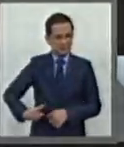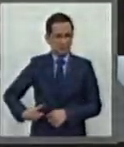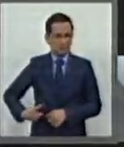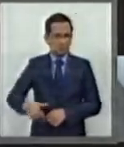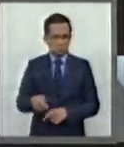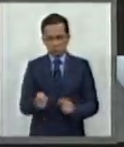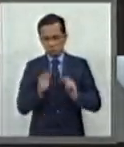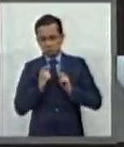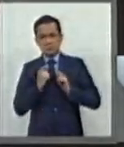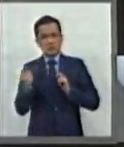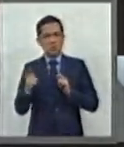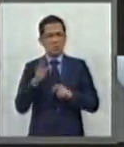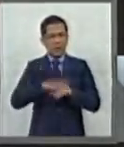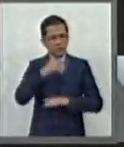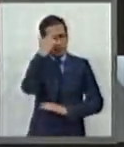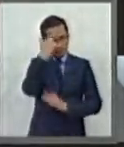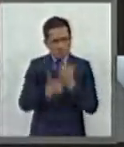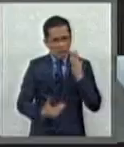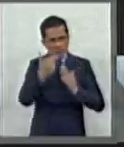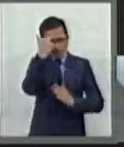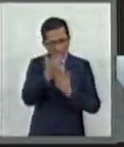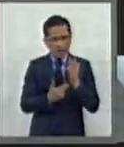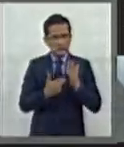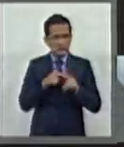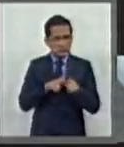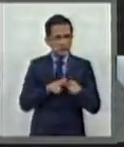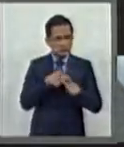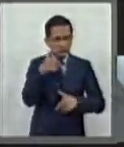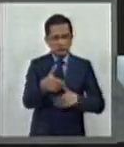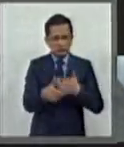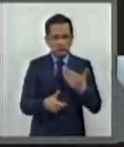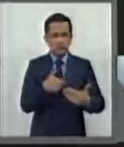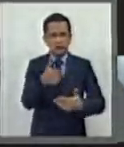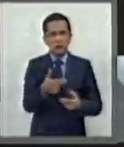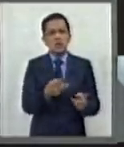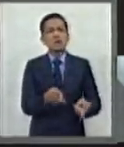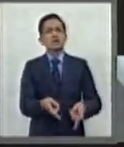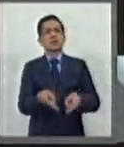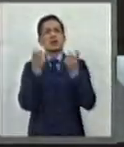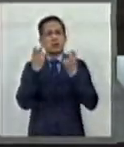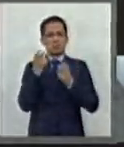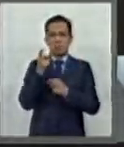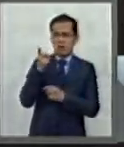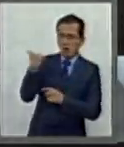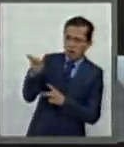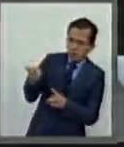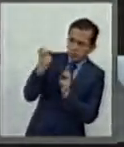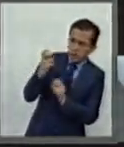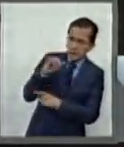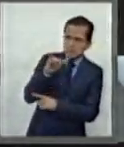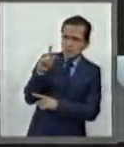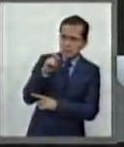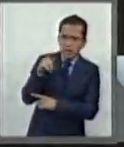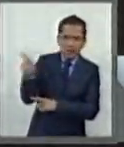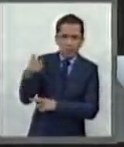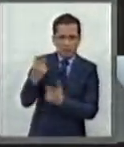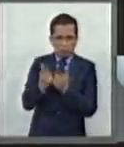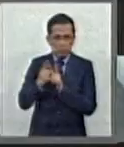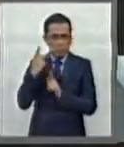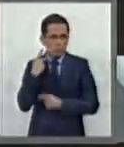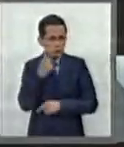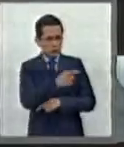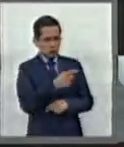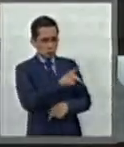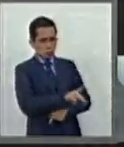delitos con delitos que no ha parado, robándonos a la izquierda, al pueblo de México, la decisión